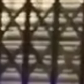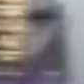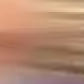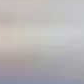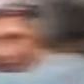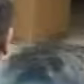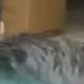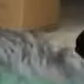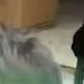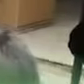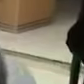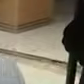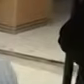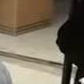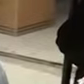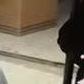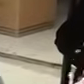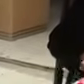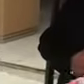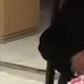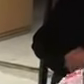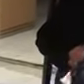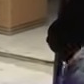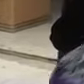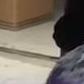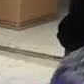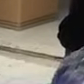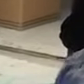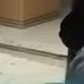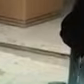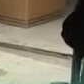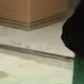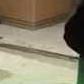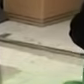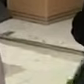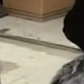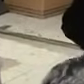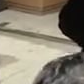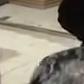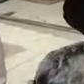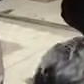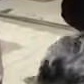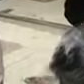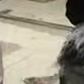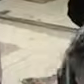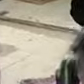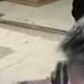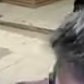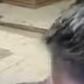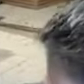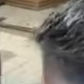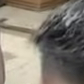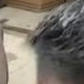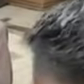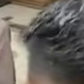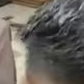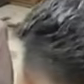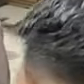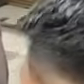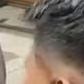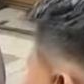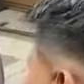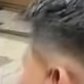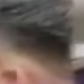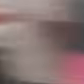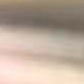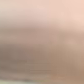Corazón Maquineros de la gran tradicional fraternidad comercial Eloy Salmón. Es un bloque lleno de amistad, de cariño y por sobre todo